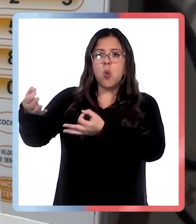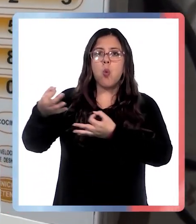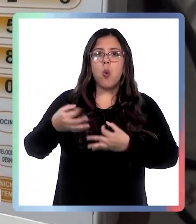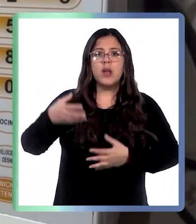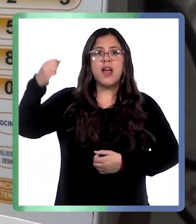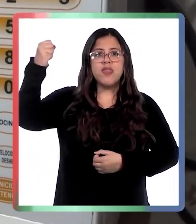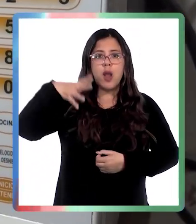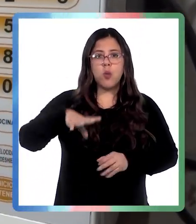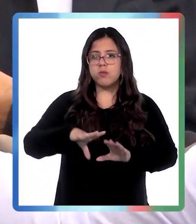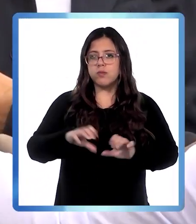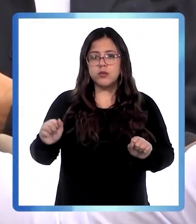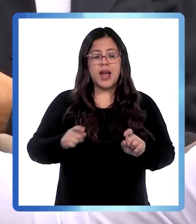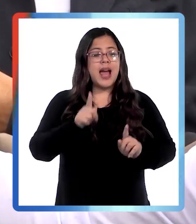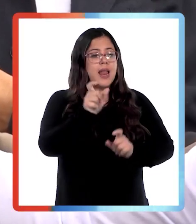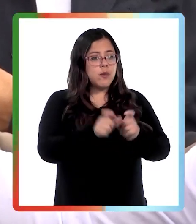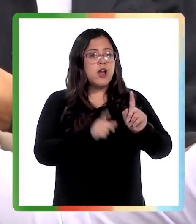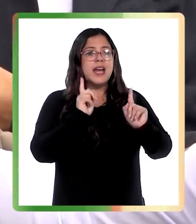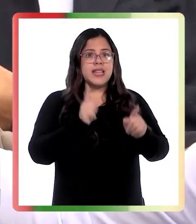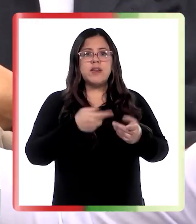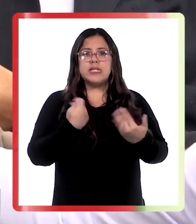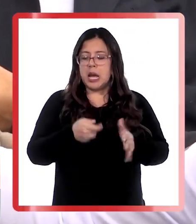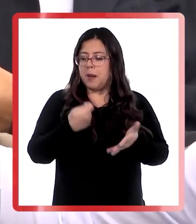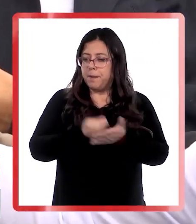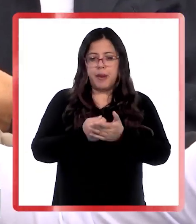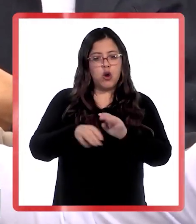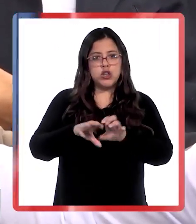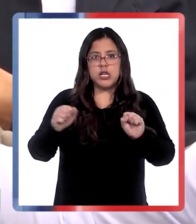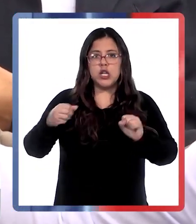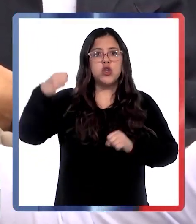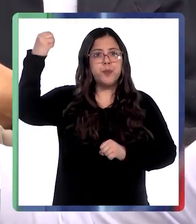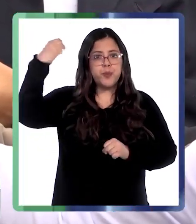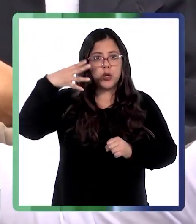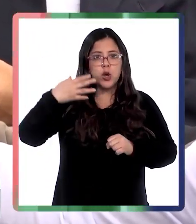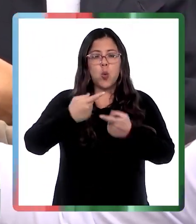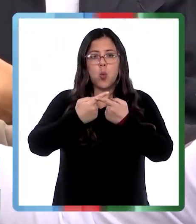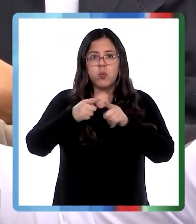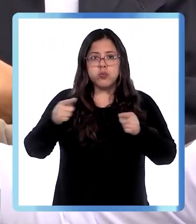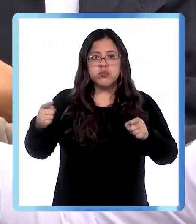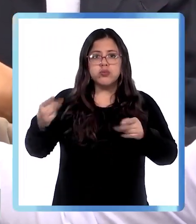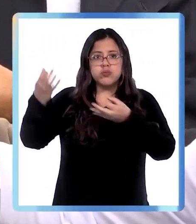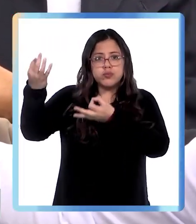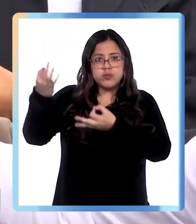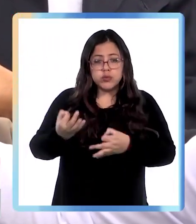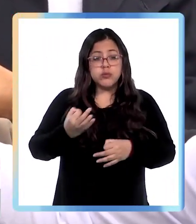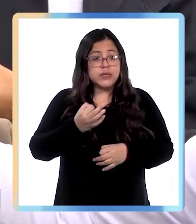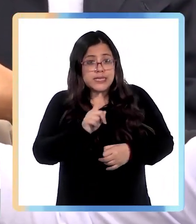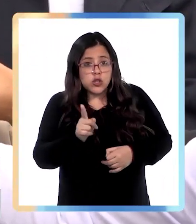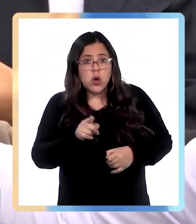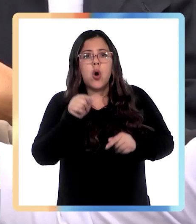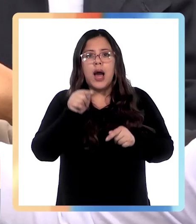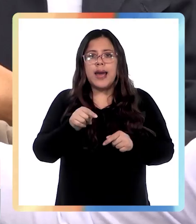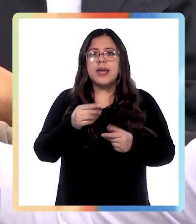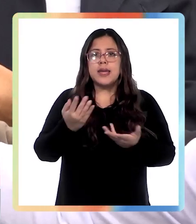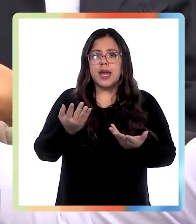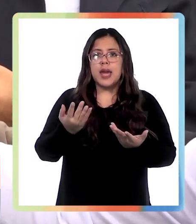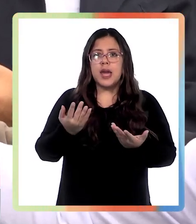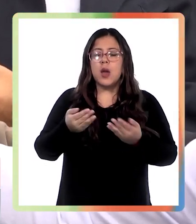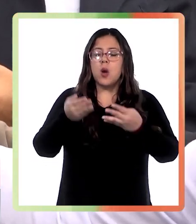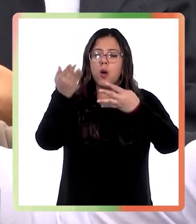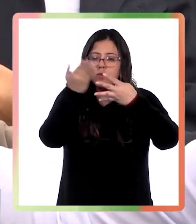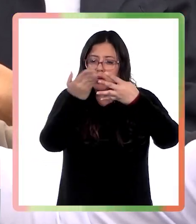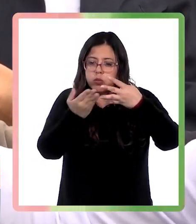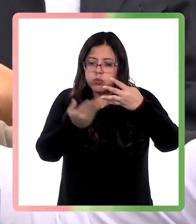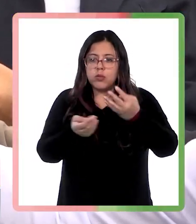cuentas de luz las personas deben estar al día en sus cuentas de Electricidad y si no se les va a dar la facilidad para que